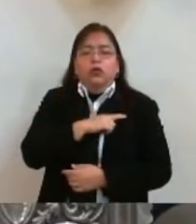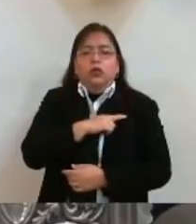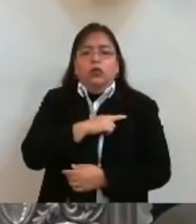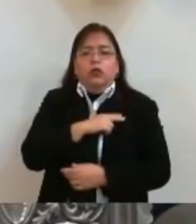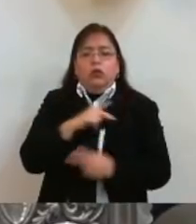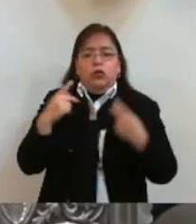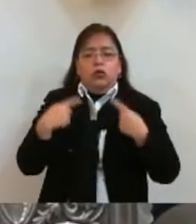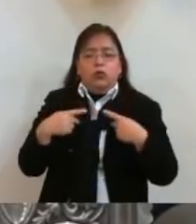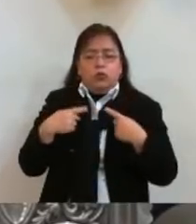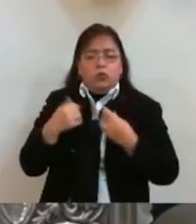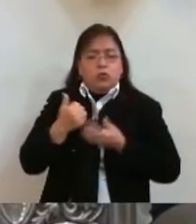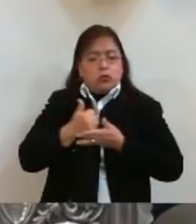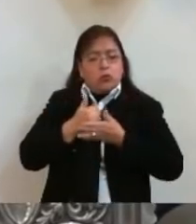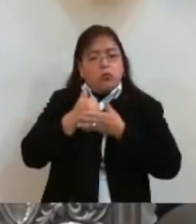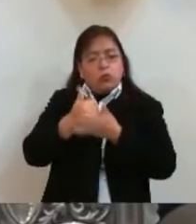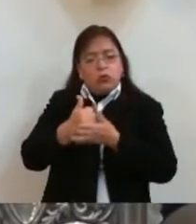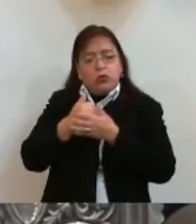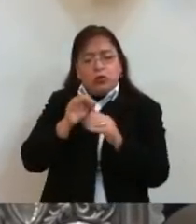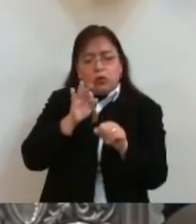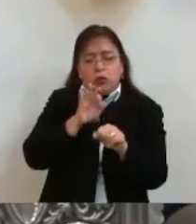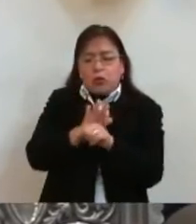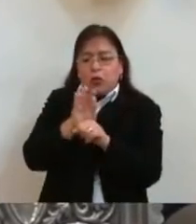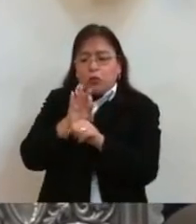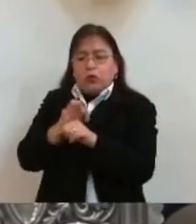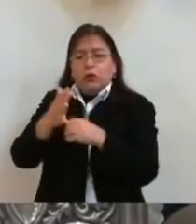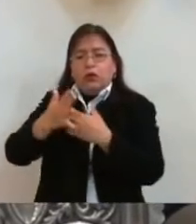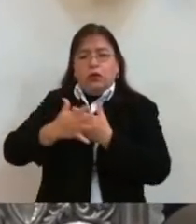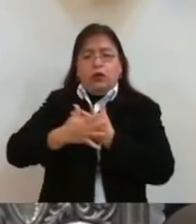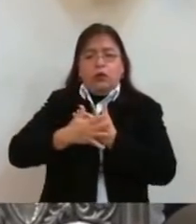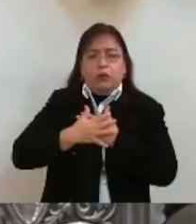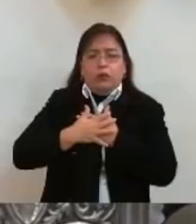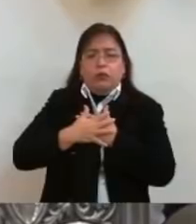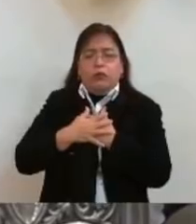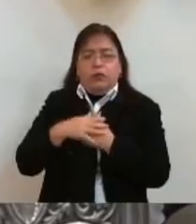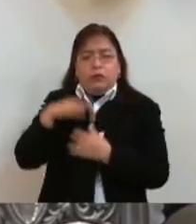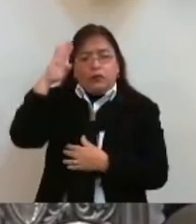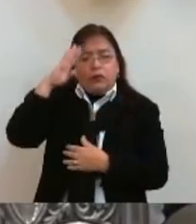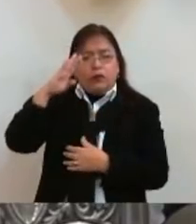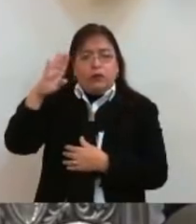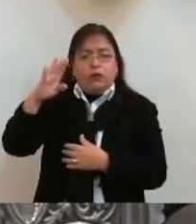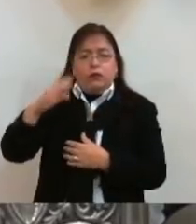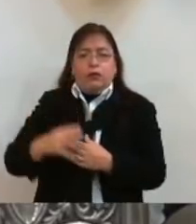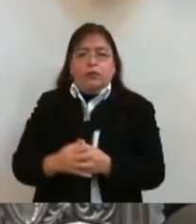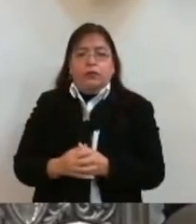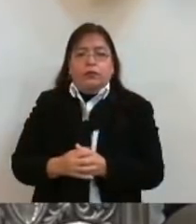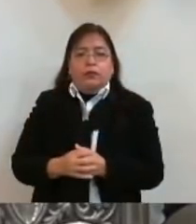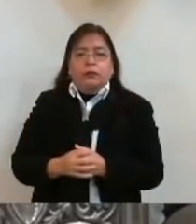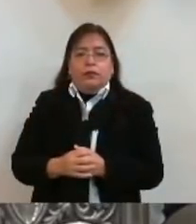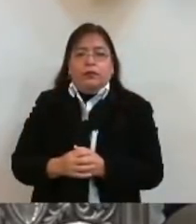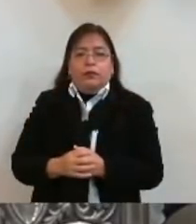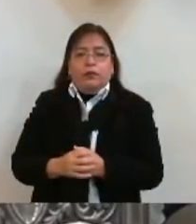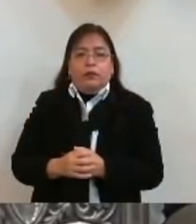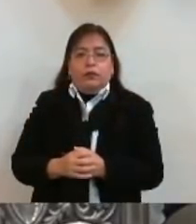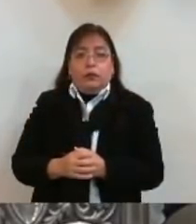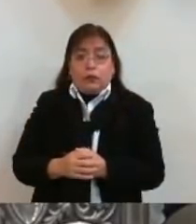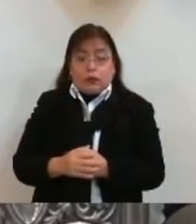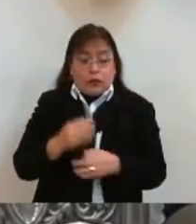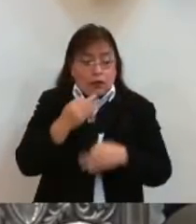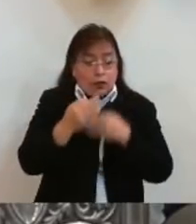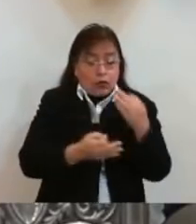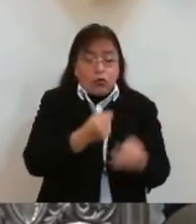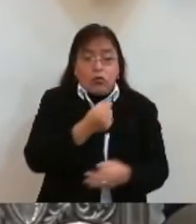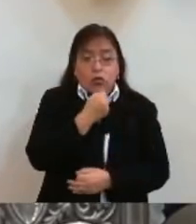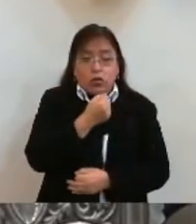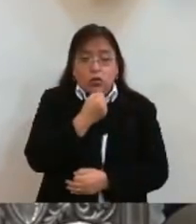que entregarles, los regalos que vienen del Señor. Que todos los niños y